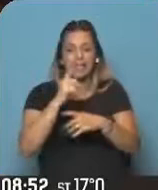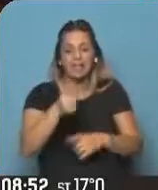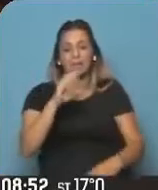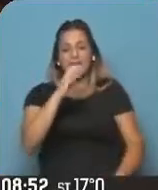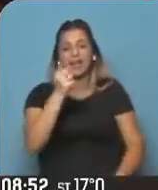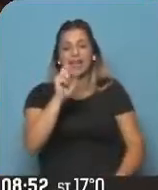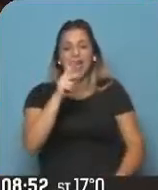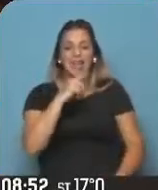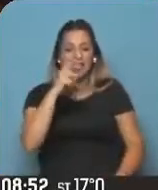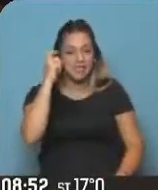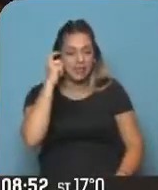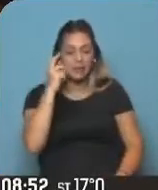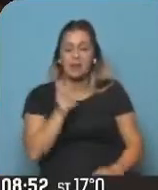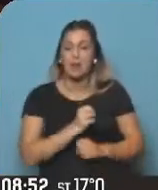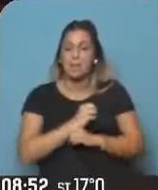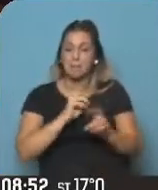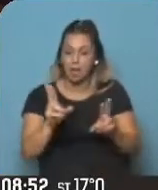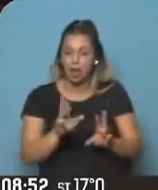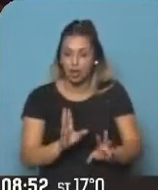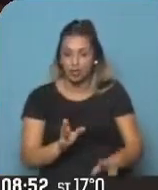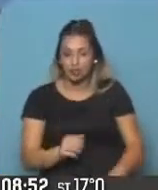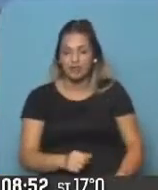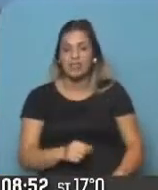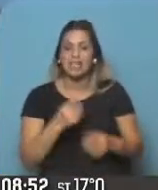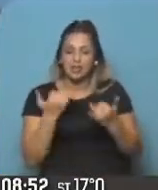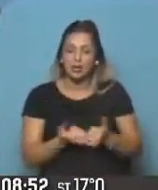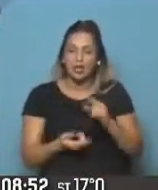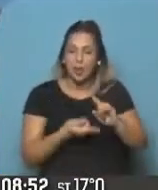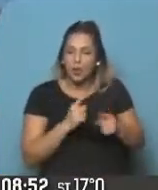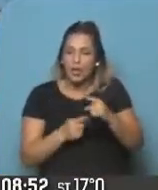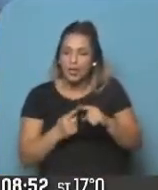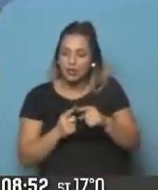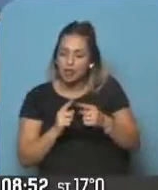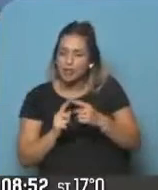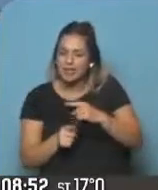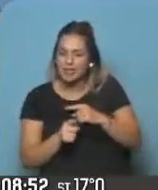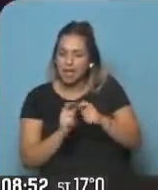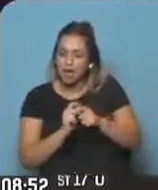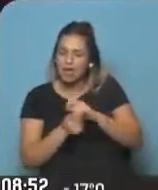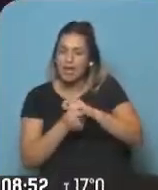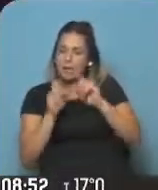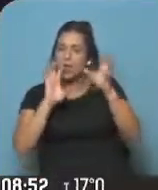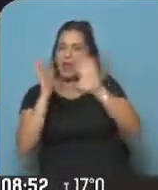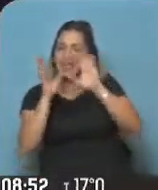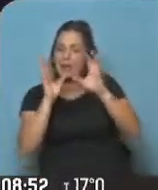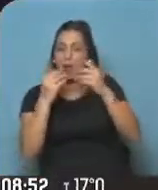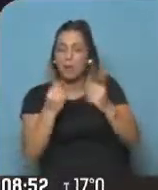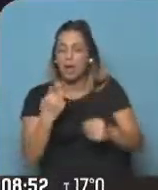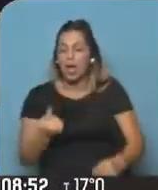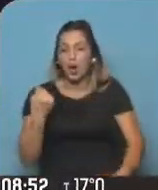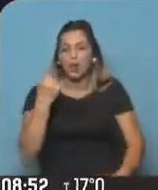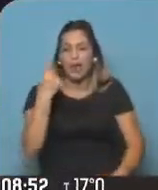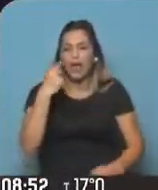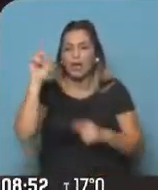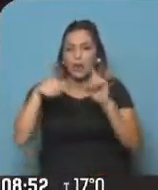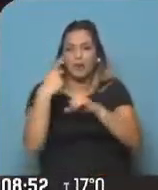muchísimo más aguda que hasta el momento y esto tiene una relación bastante directa con el cambio climático porque el huracán se conforma